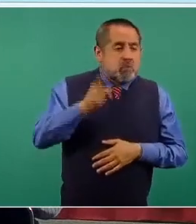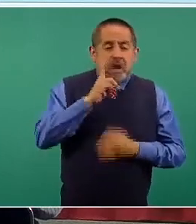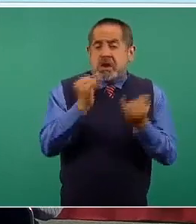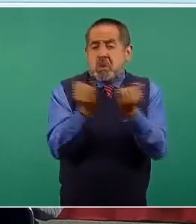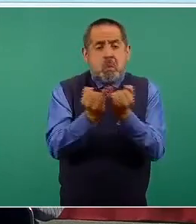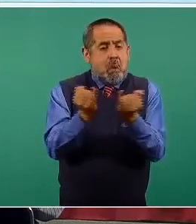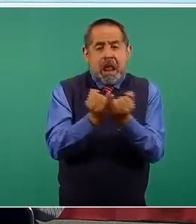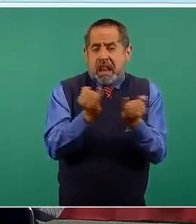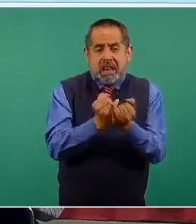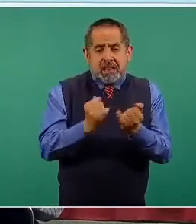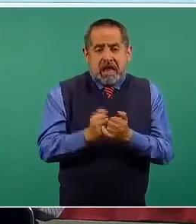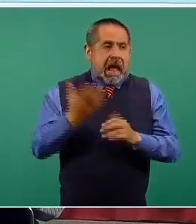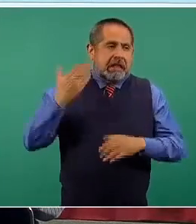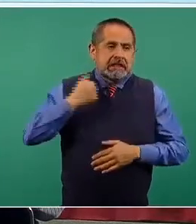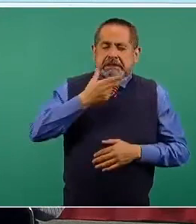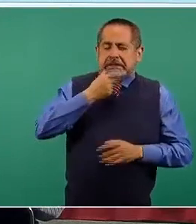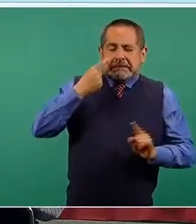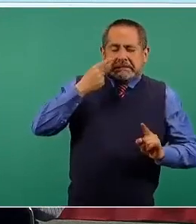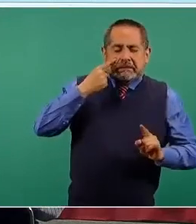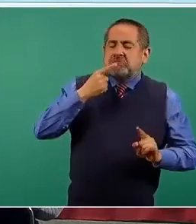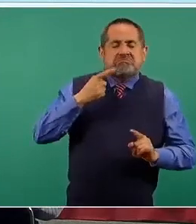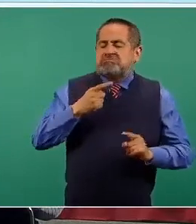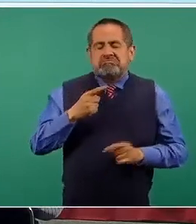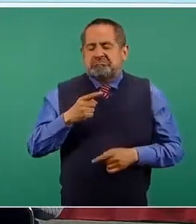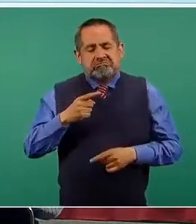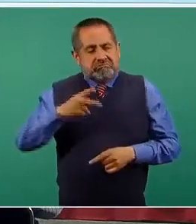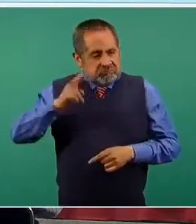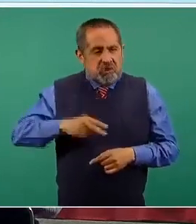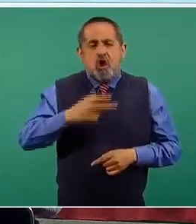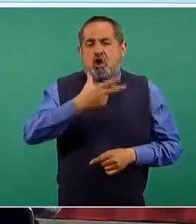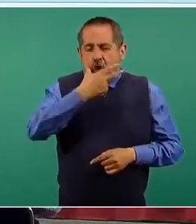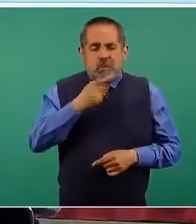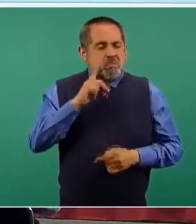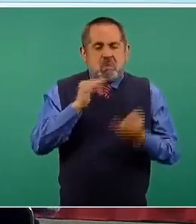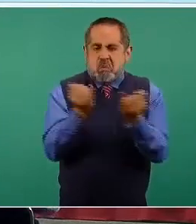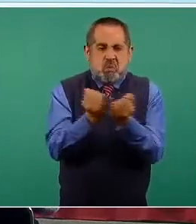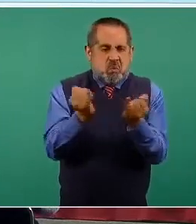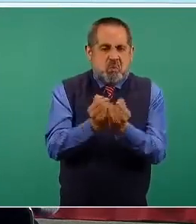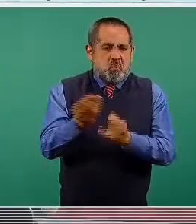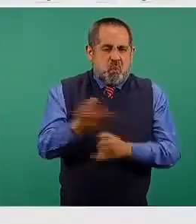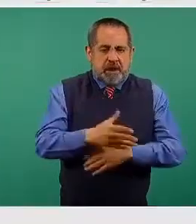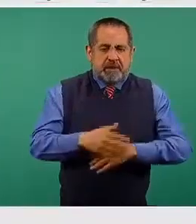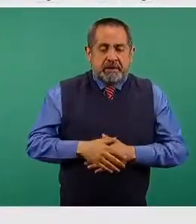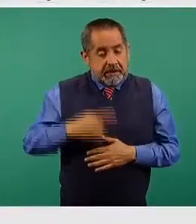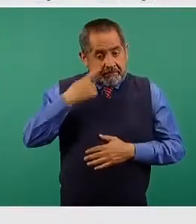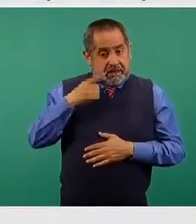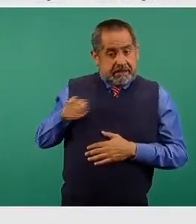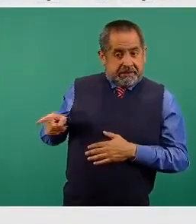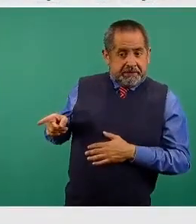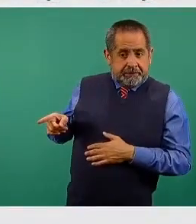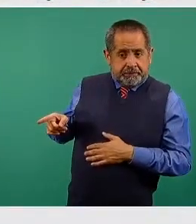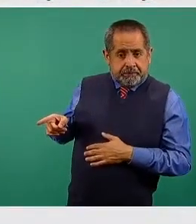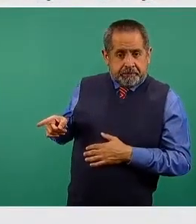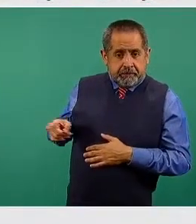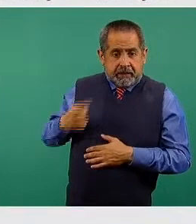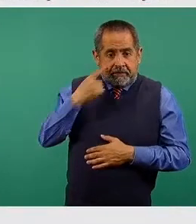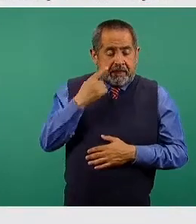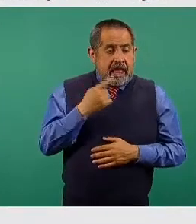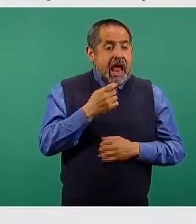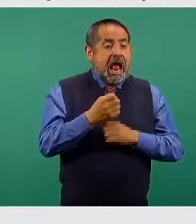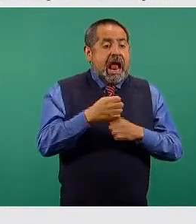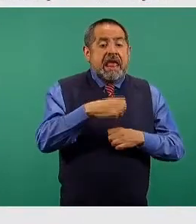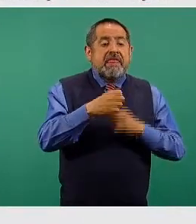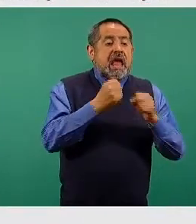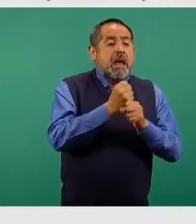mujeres. Es muy destacable que ustedes en esta gráfica observen los grupos de edad donde podemos ver de 25 años